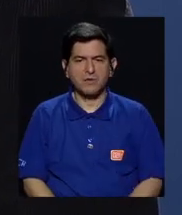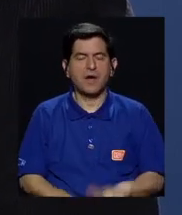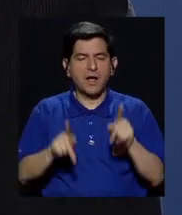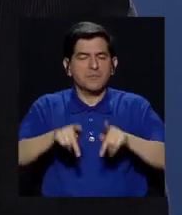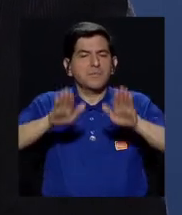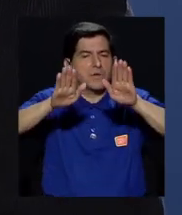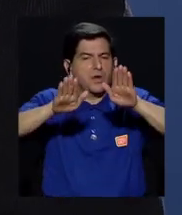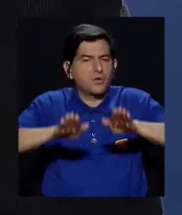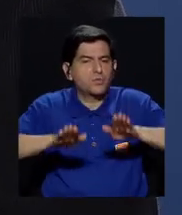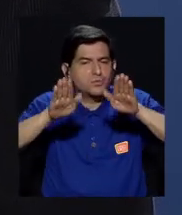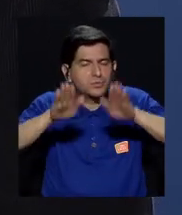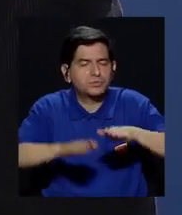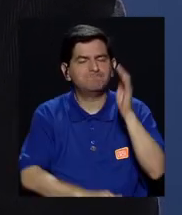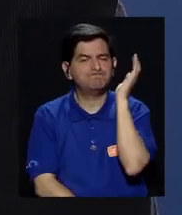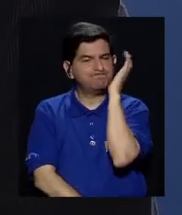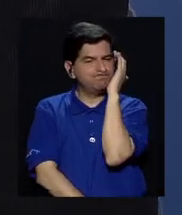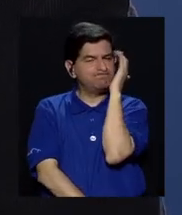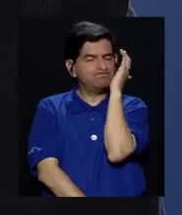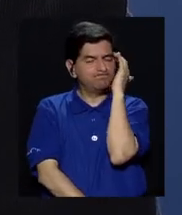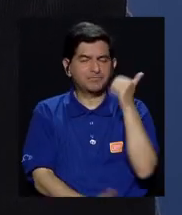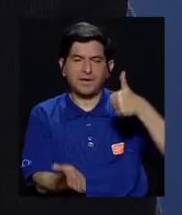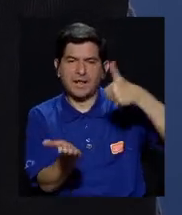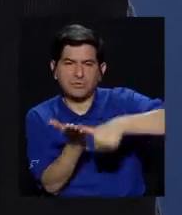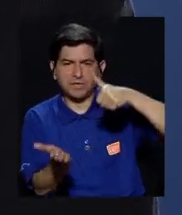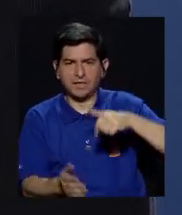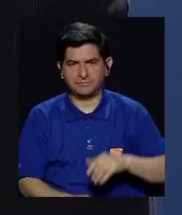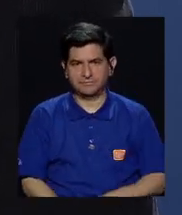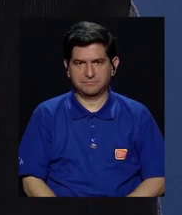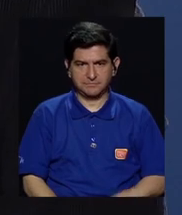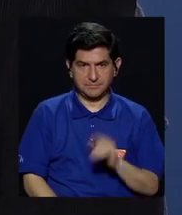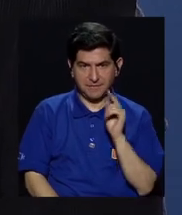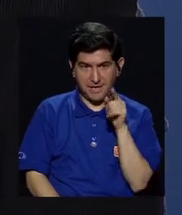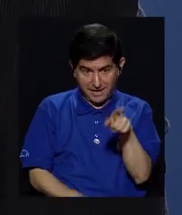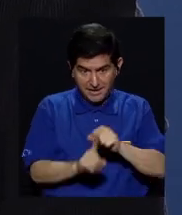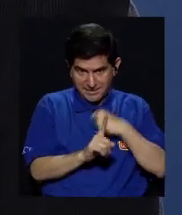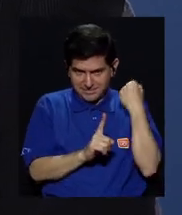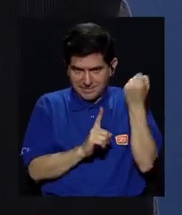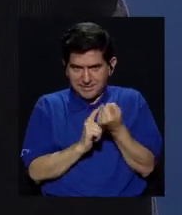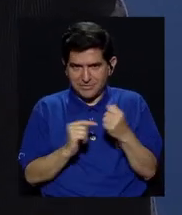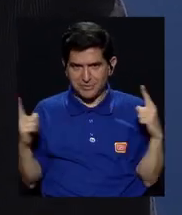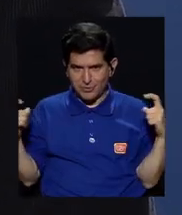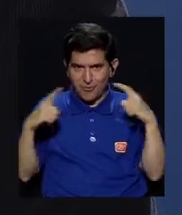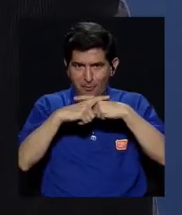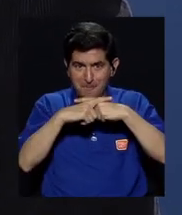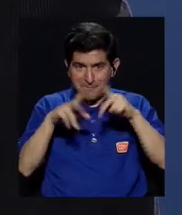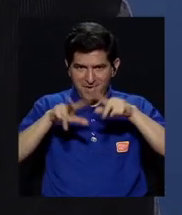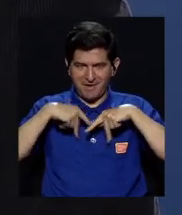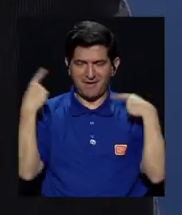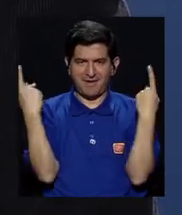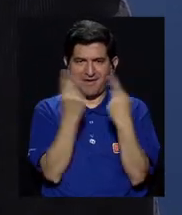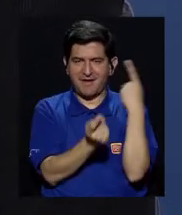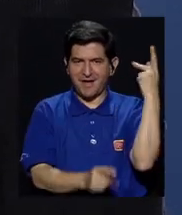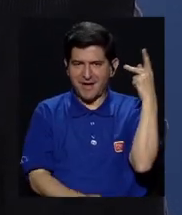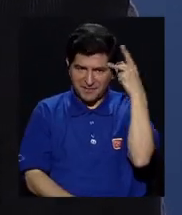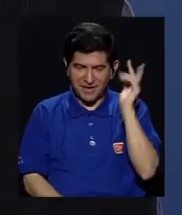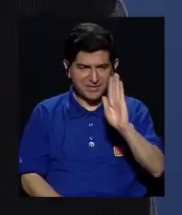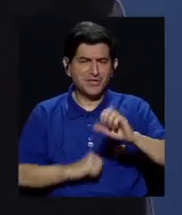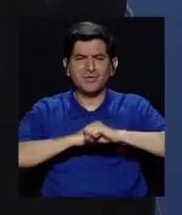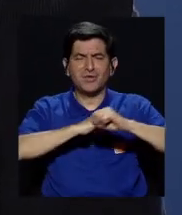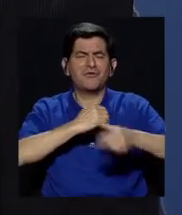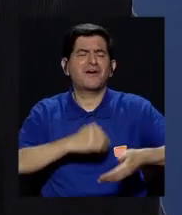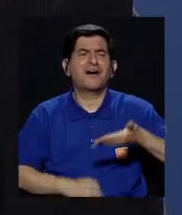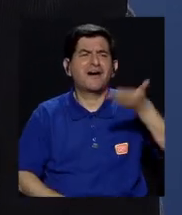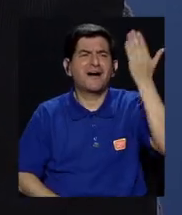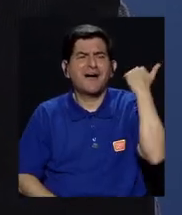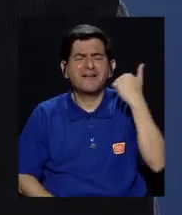más mesurados y un poquito más conscientes en la elección eso te complica los partidos políticos sus campañas era